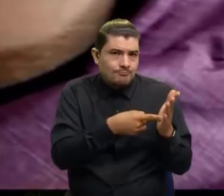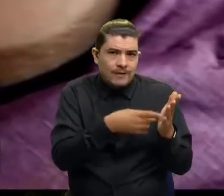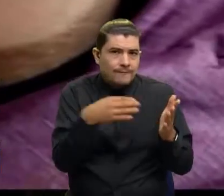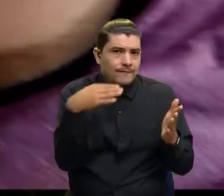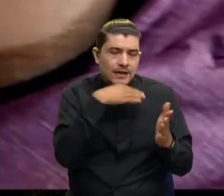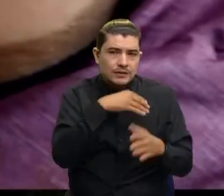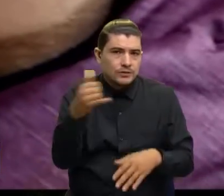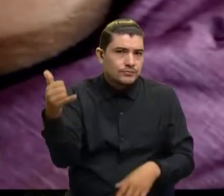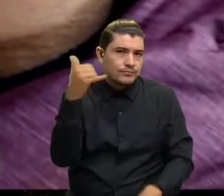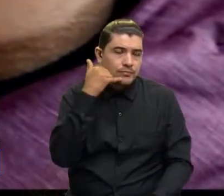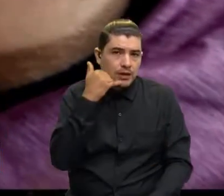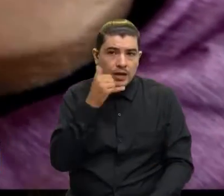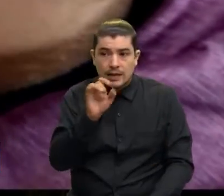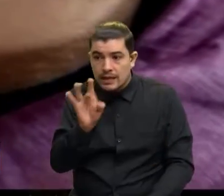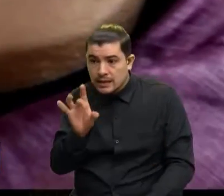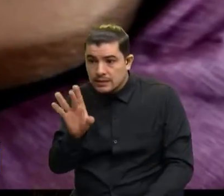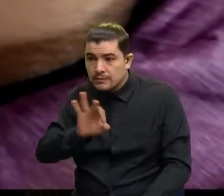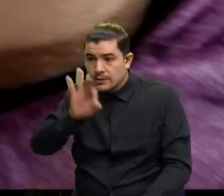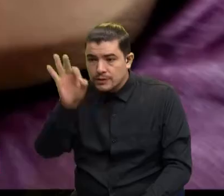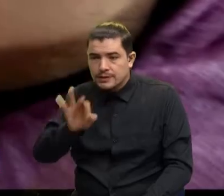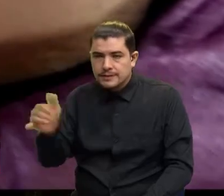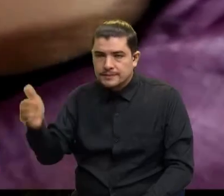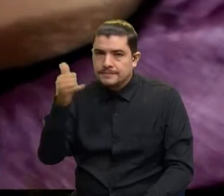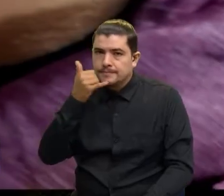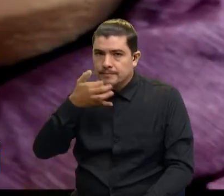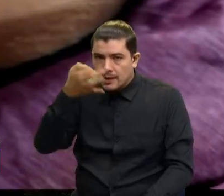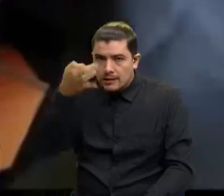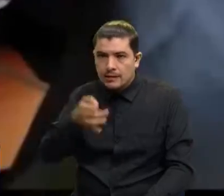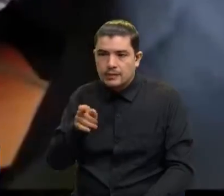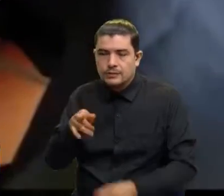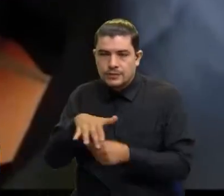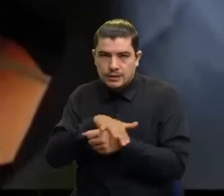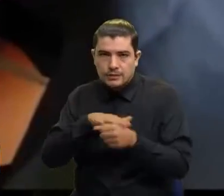reales. Las autoridades indicaron que se adelantarán las